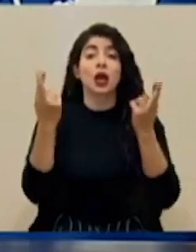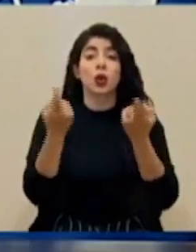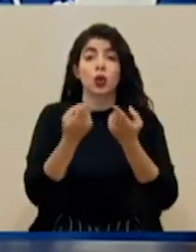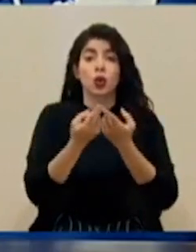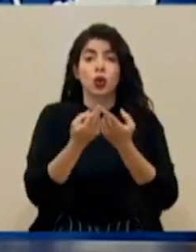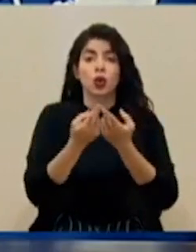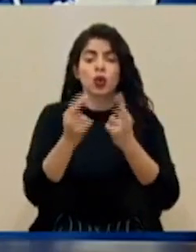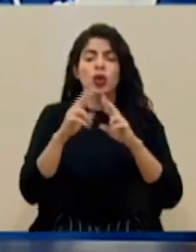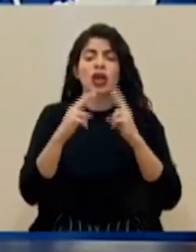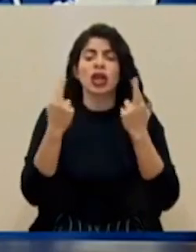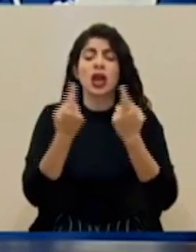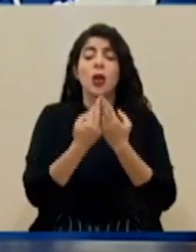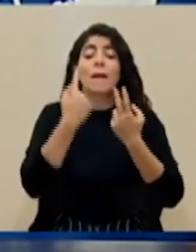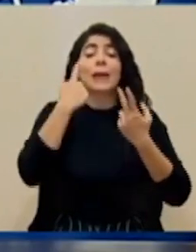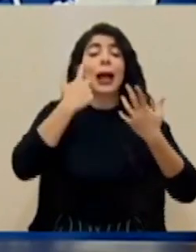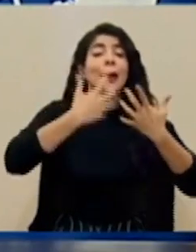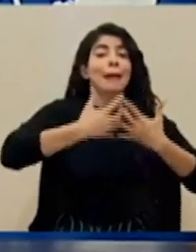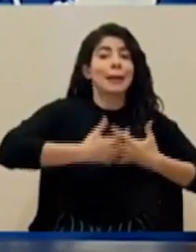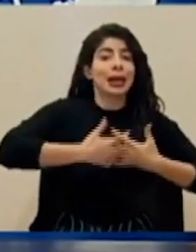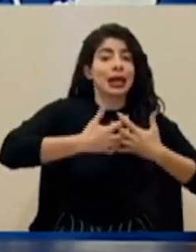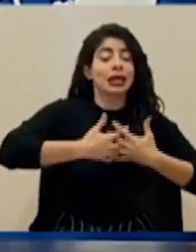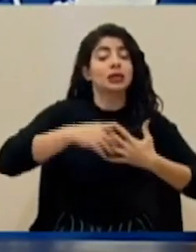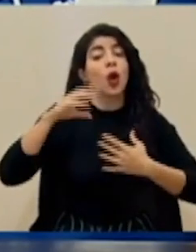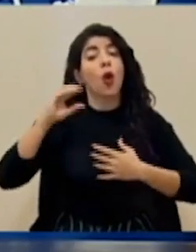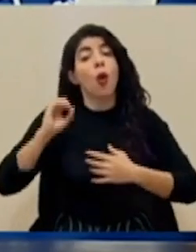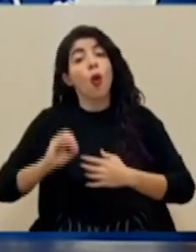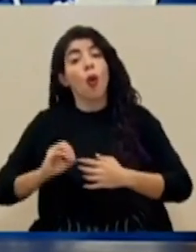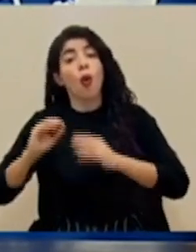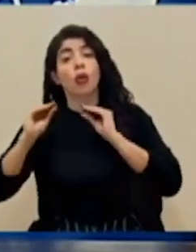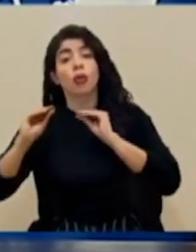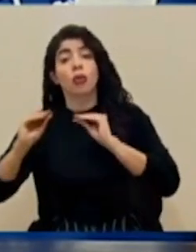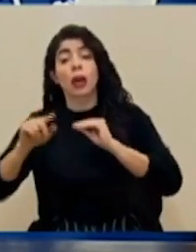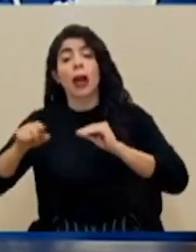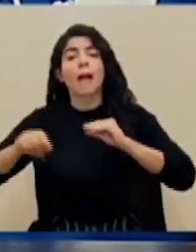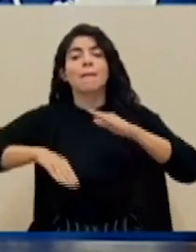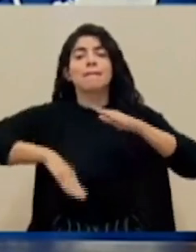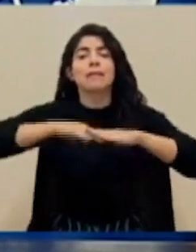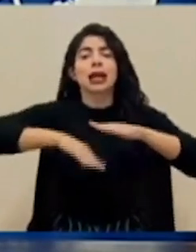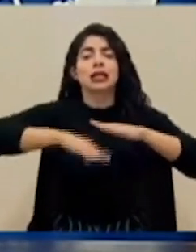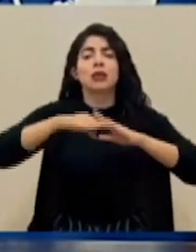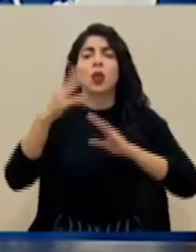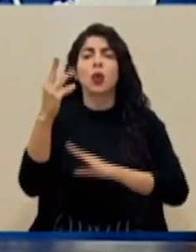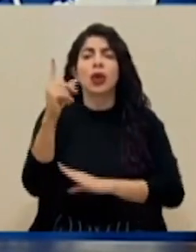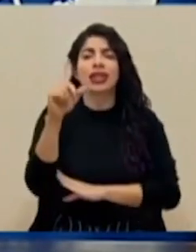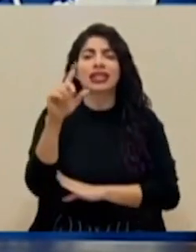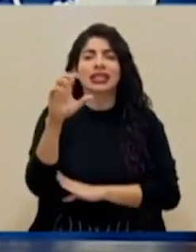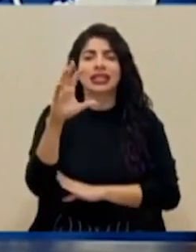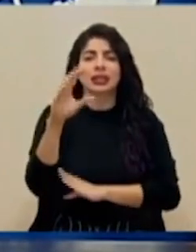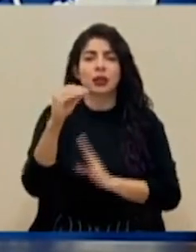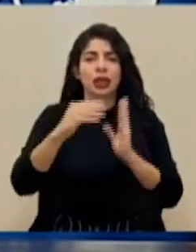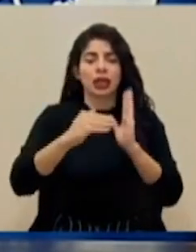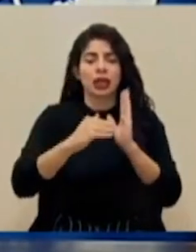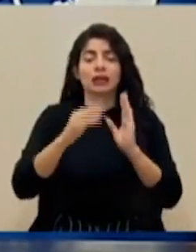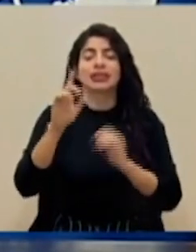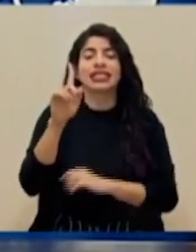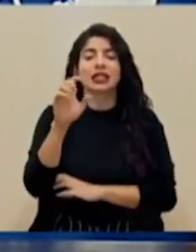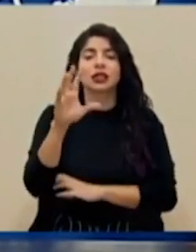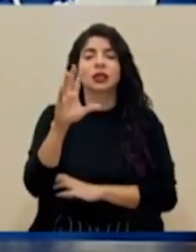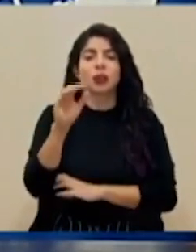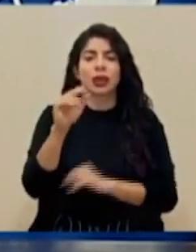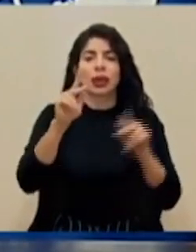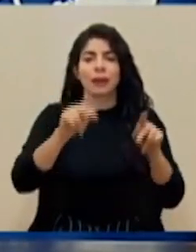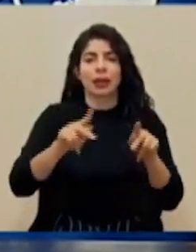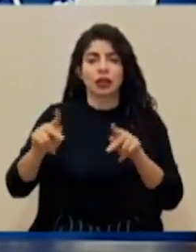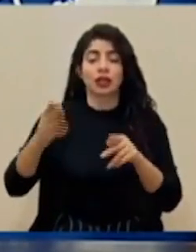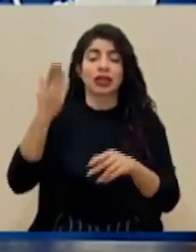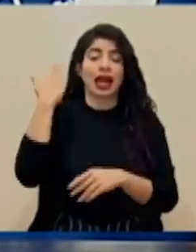corte académico y empresarial podrán atender un máximo de 150 personas, es decir, estamos duplicando el aforo